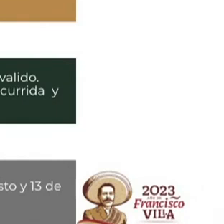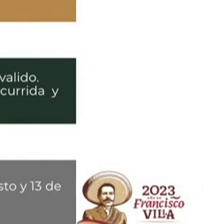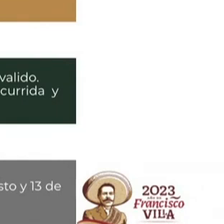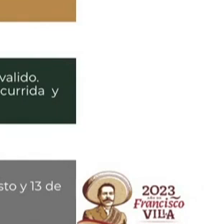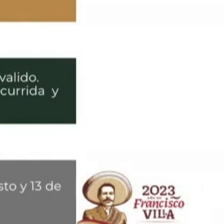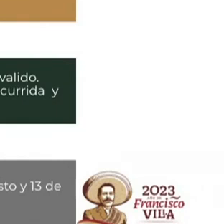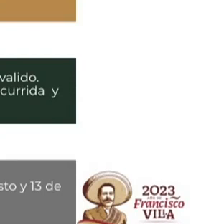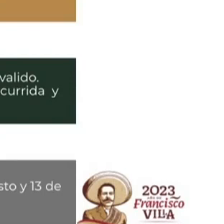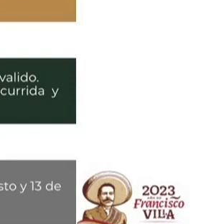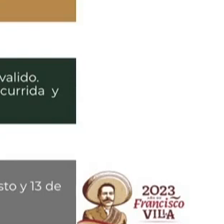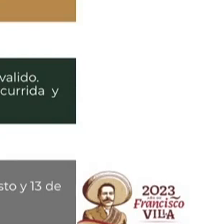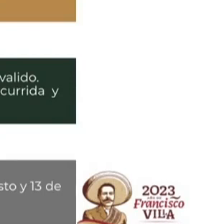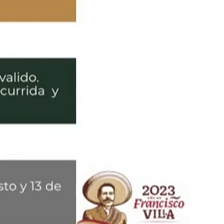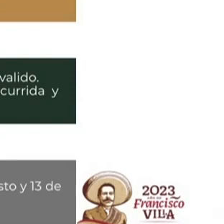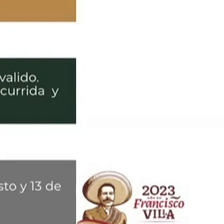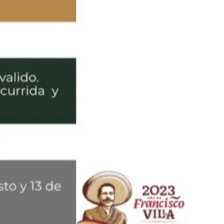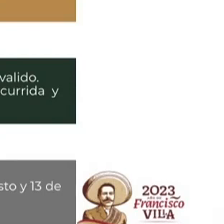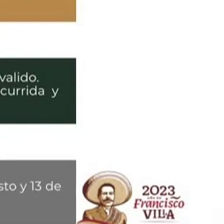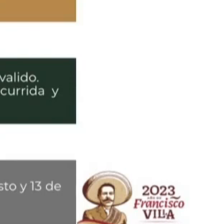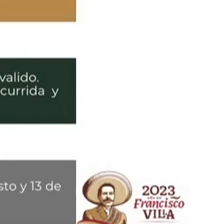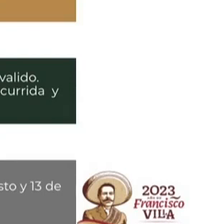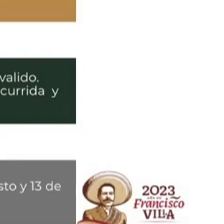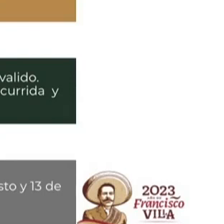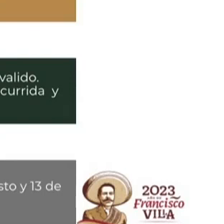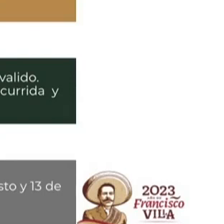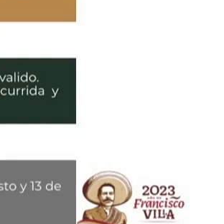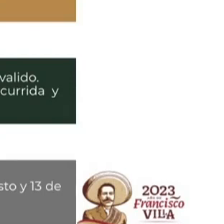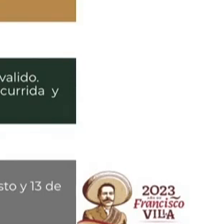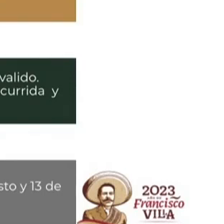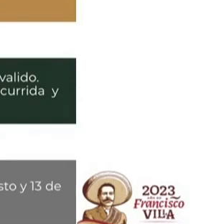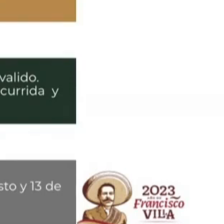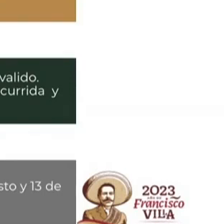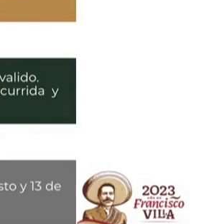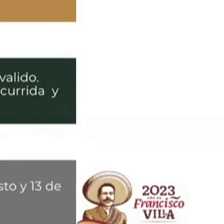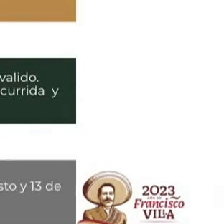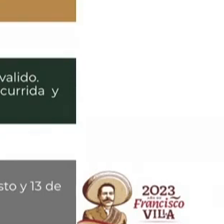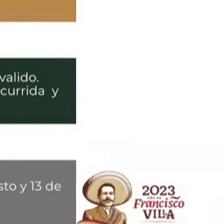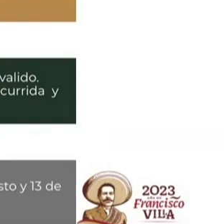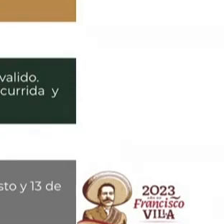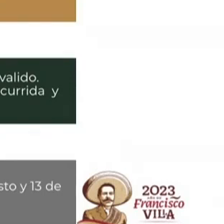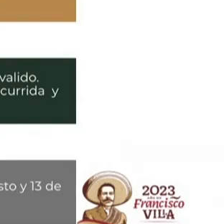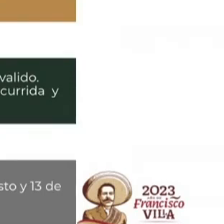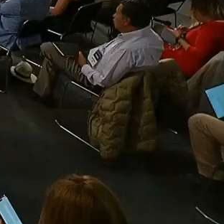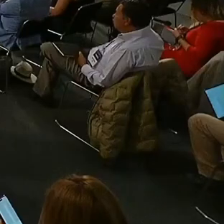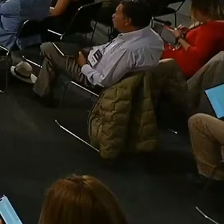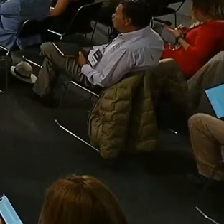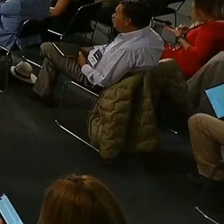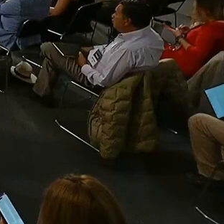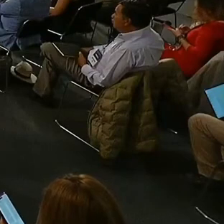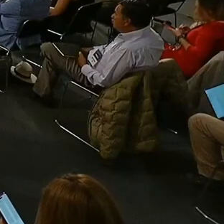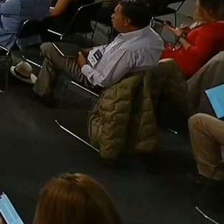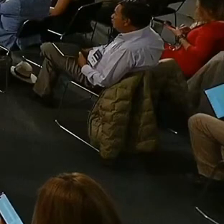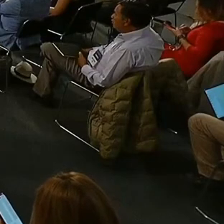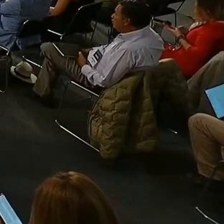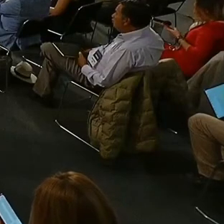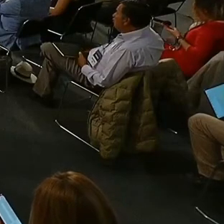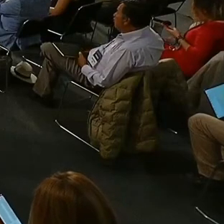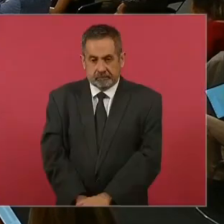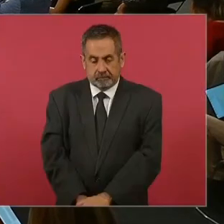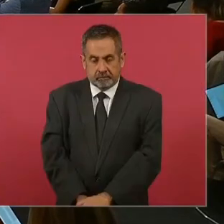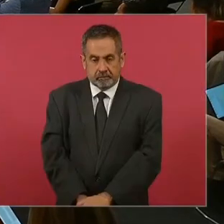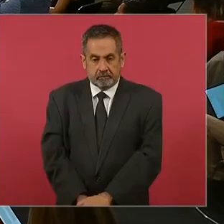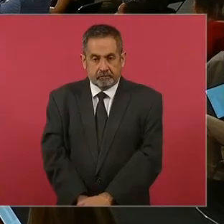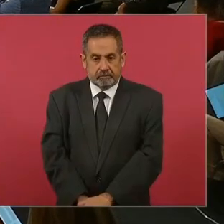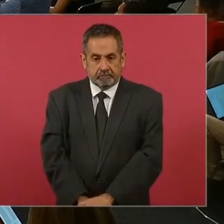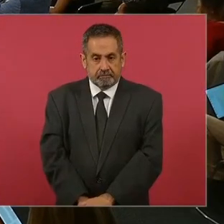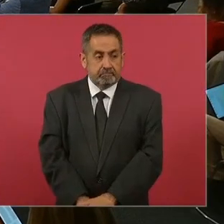planteaba dar la razón al SAT en que la investigación de este asunto le